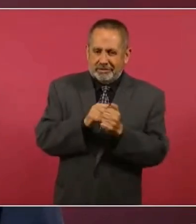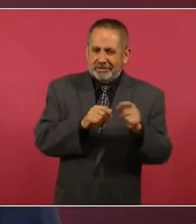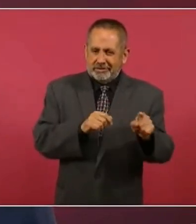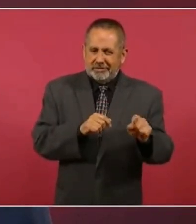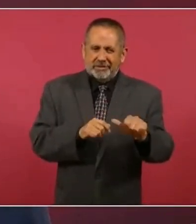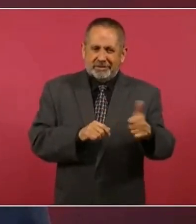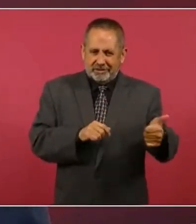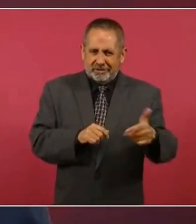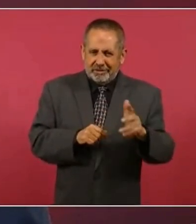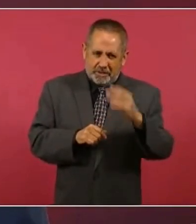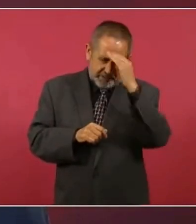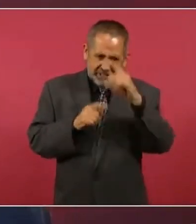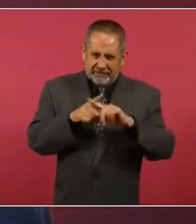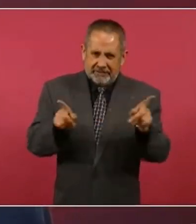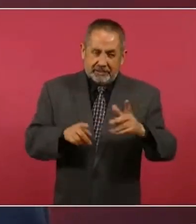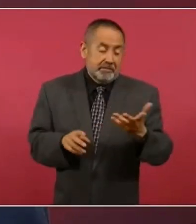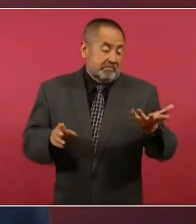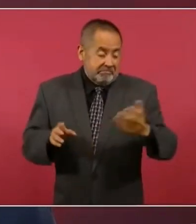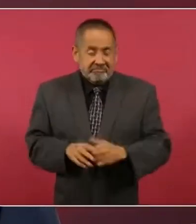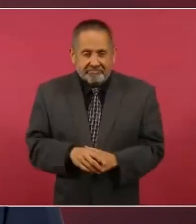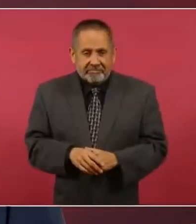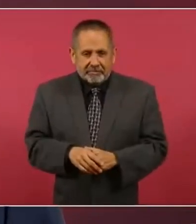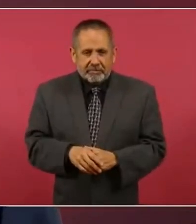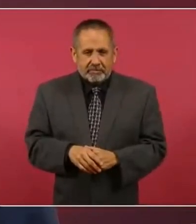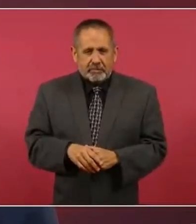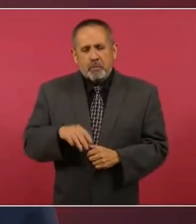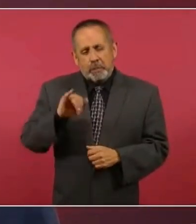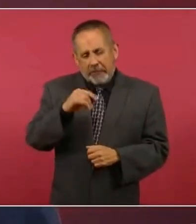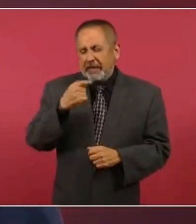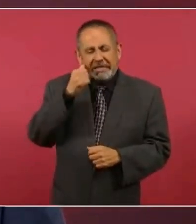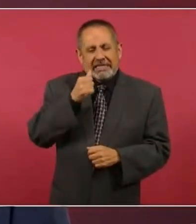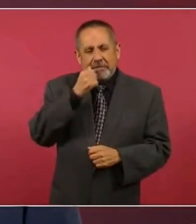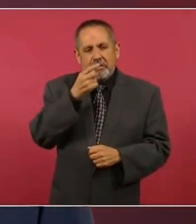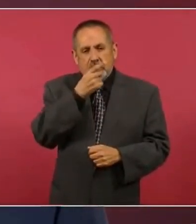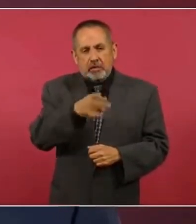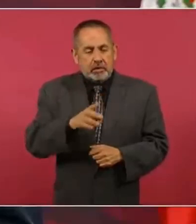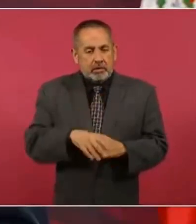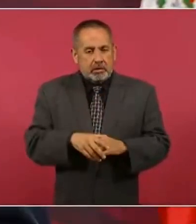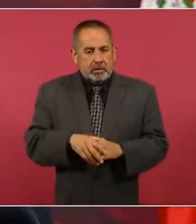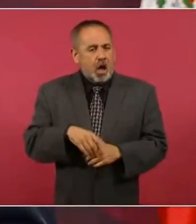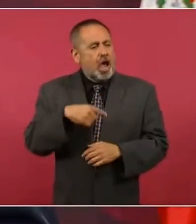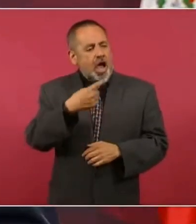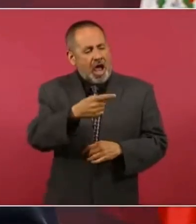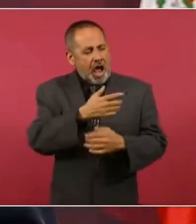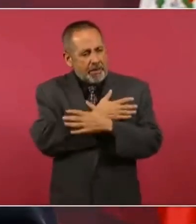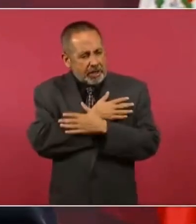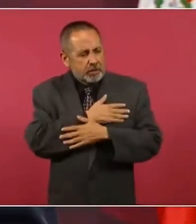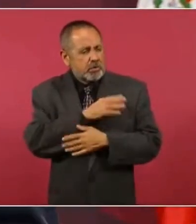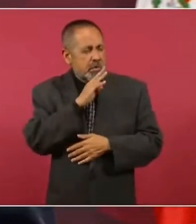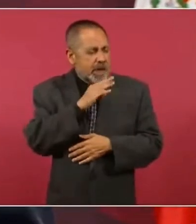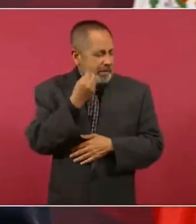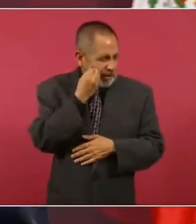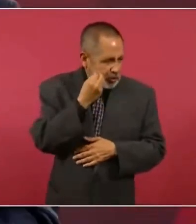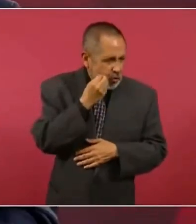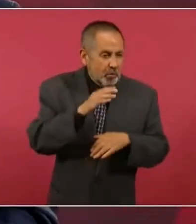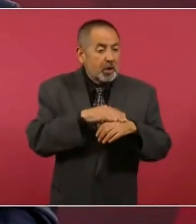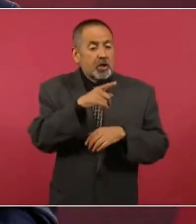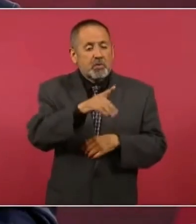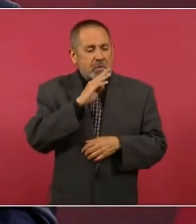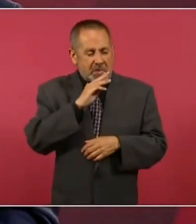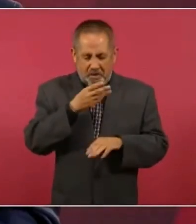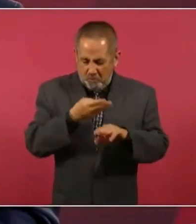estás pensando de otra manera. Sí, y siempre les contesto eso. Ahí me le das un abrazo y un beso a tu mami,